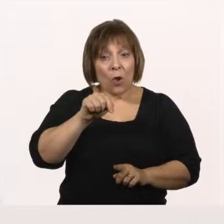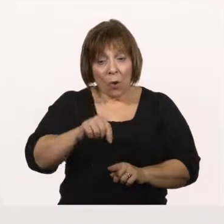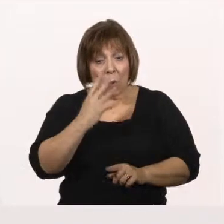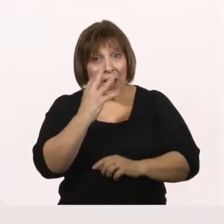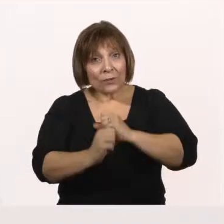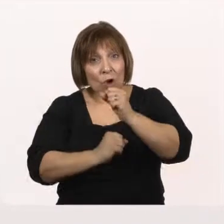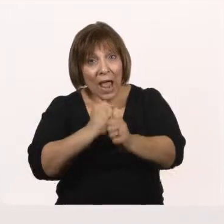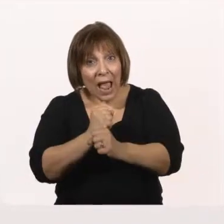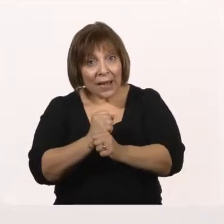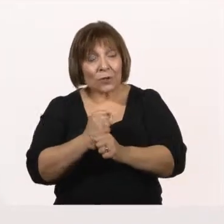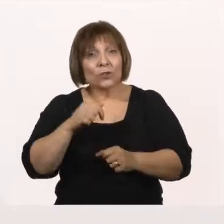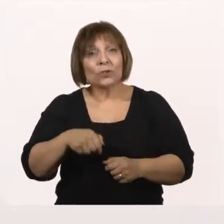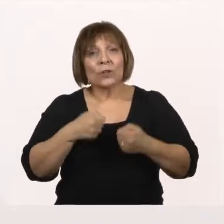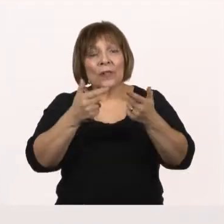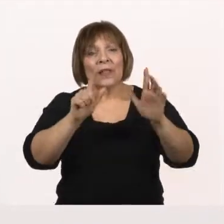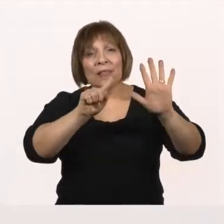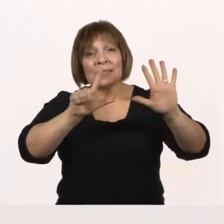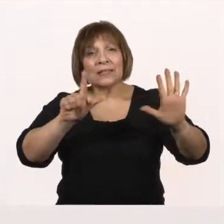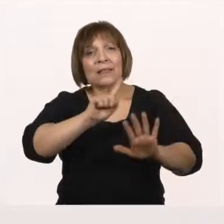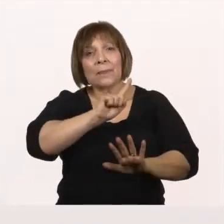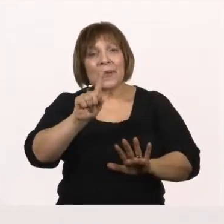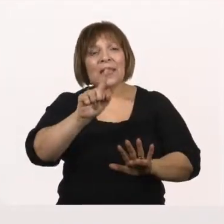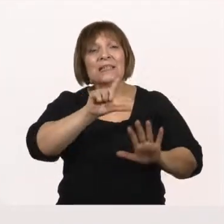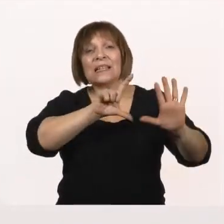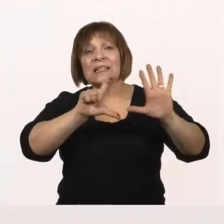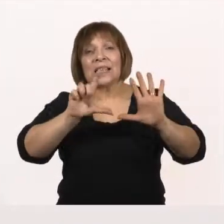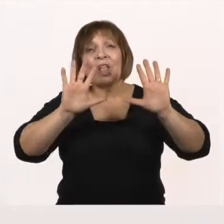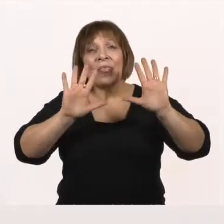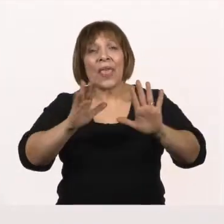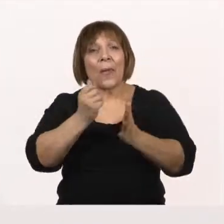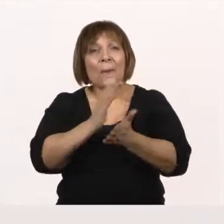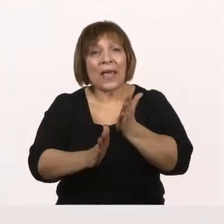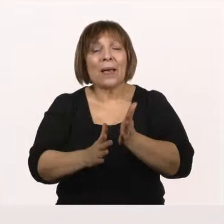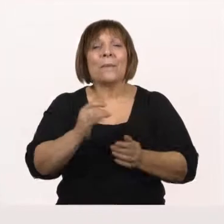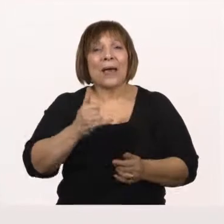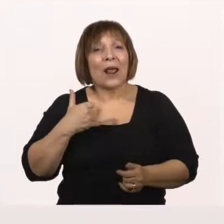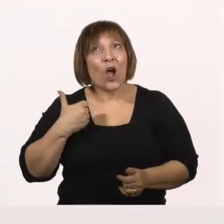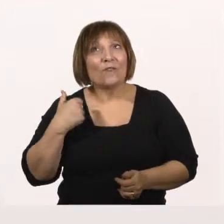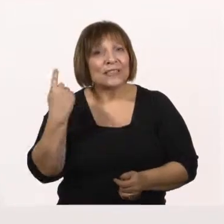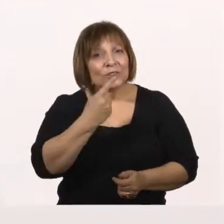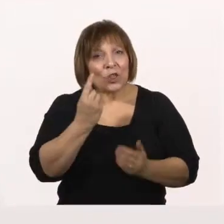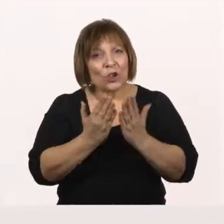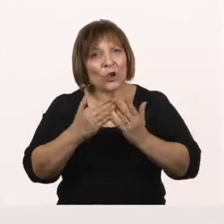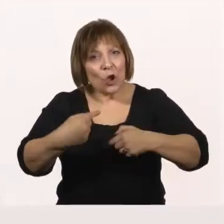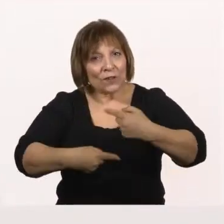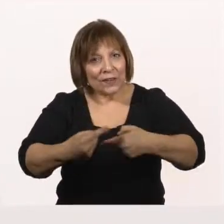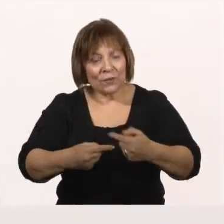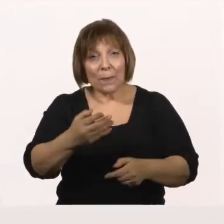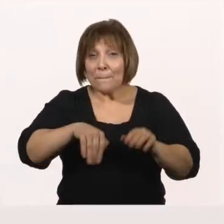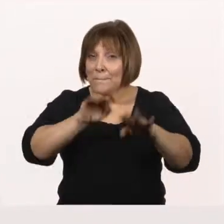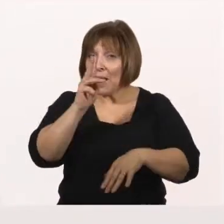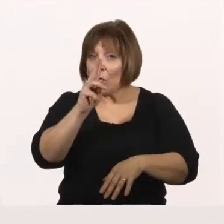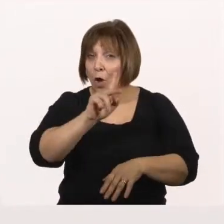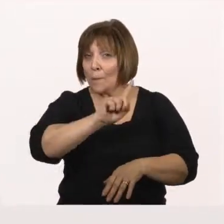estos 4 años, el programa ha otorgado 17.710 becas para que jóvenes de todo el país puedan seguir estudiando. Más